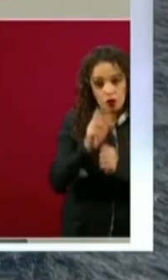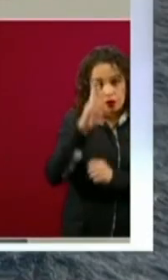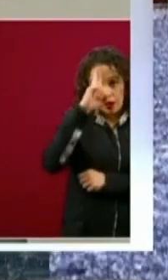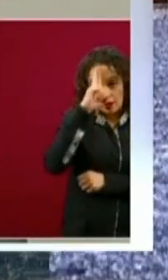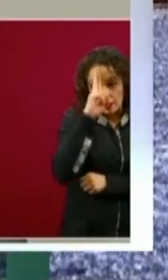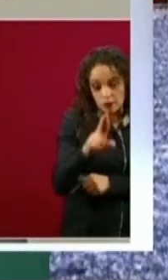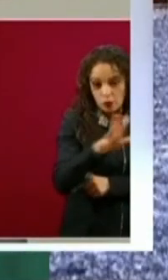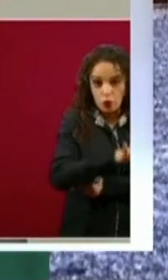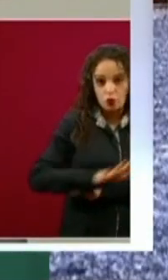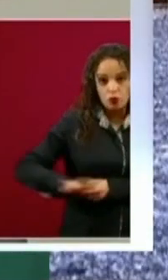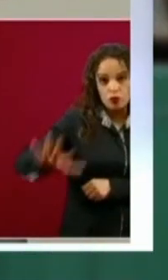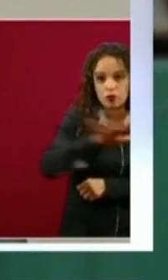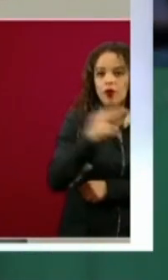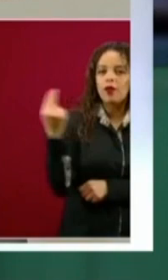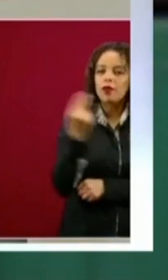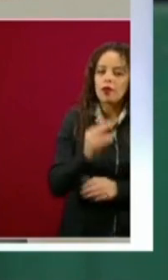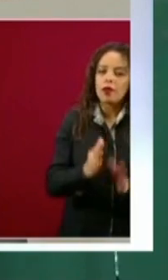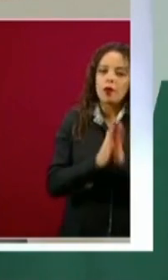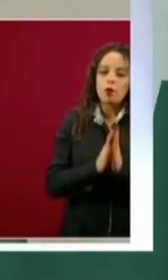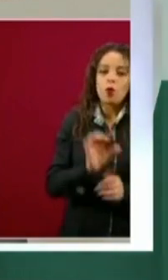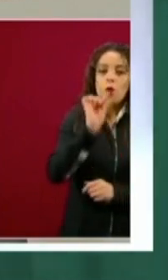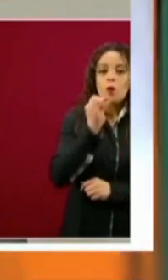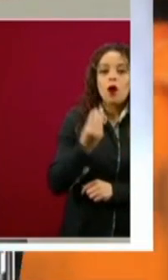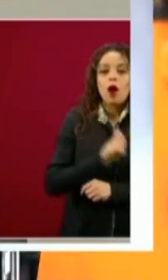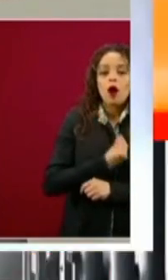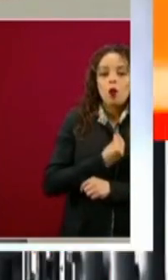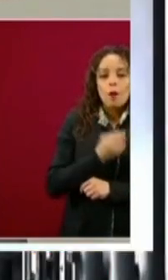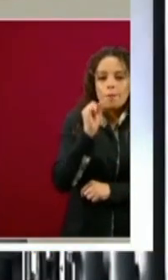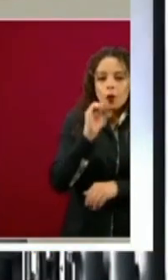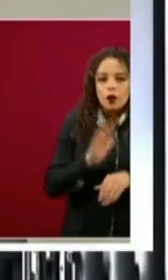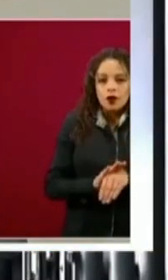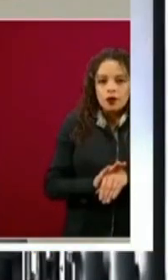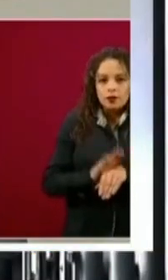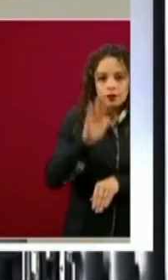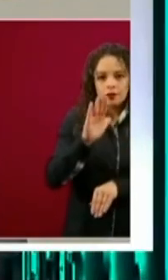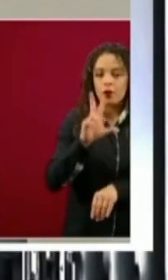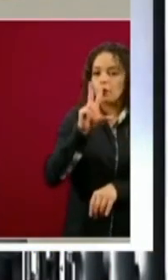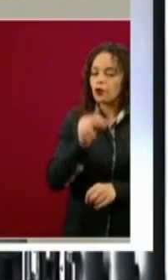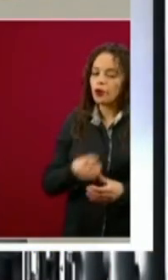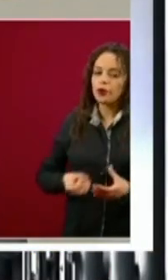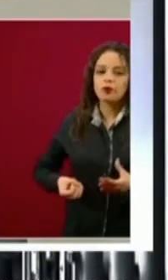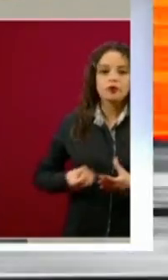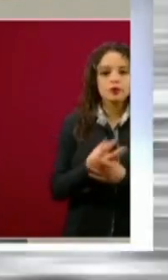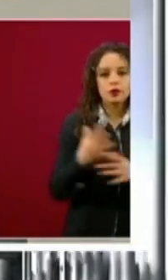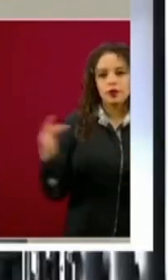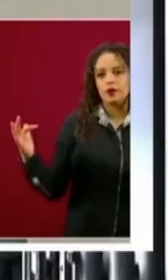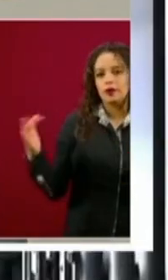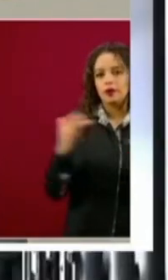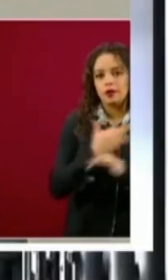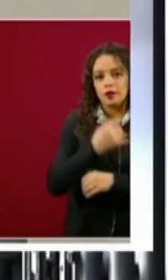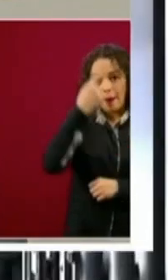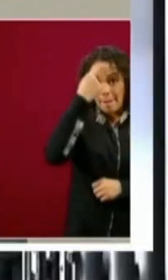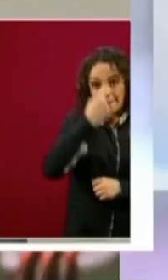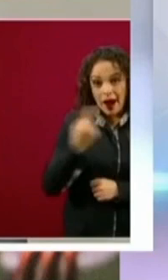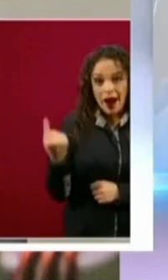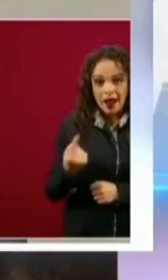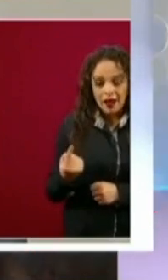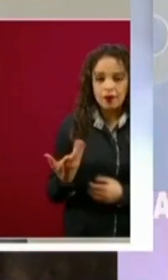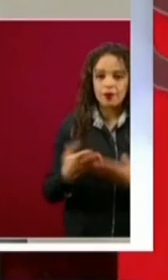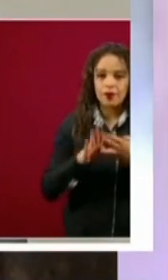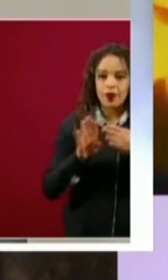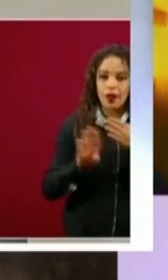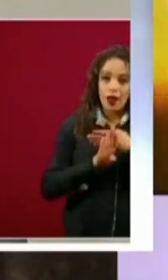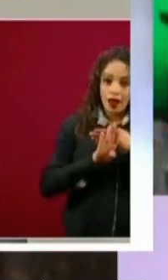más, resistir un poco más, en la medida de lo posible, no salir a la vía pública para evitar contagiar o